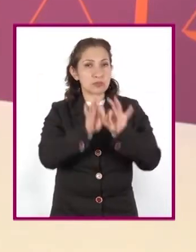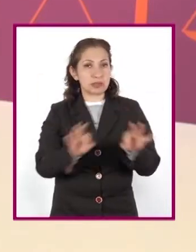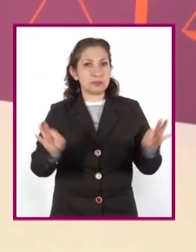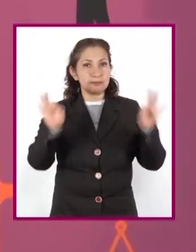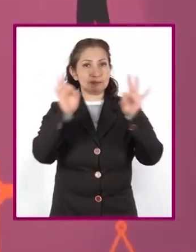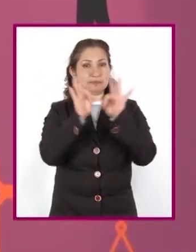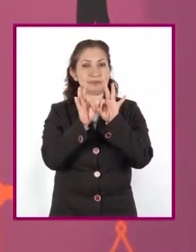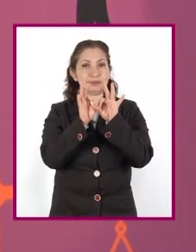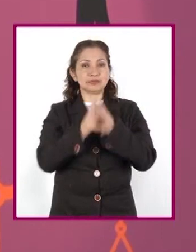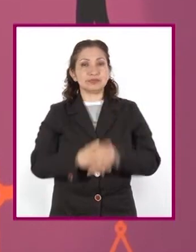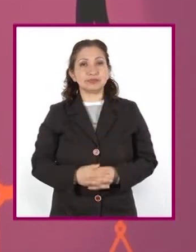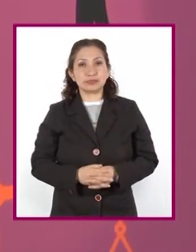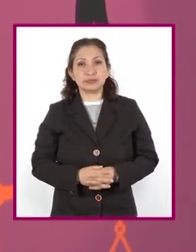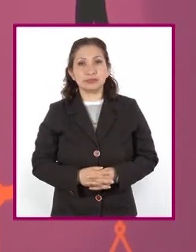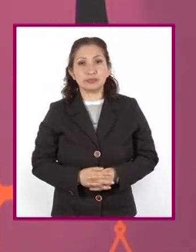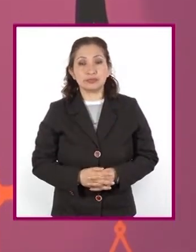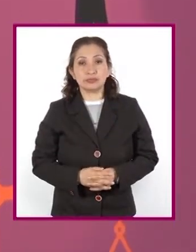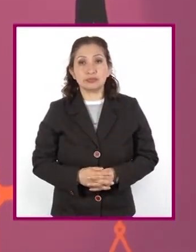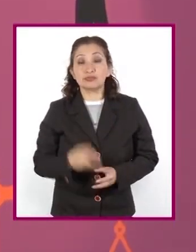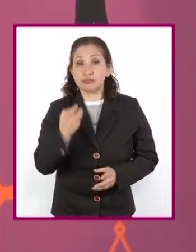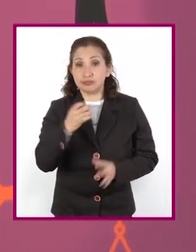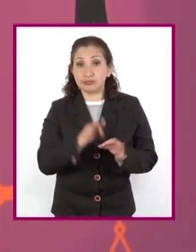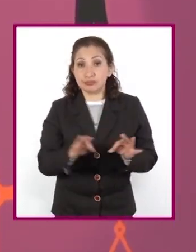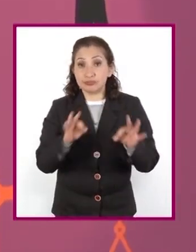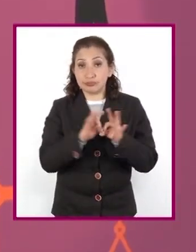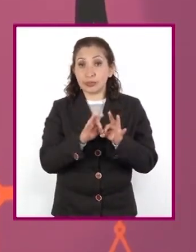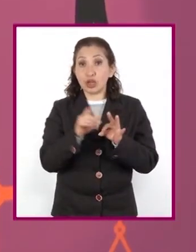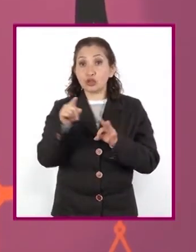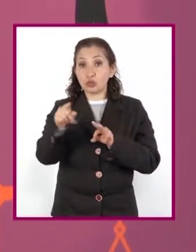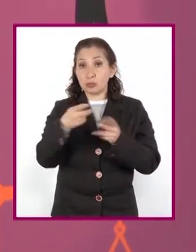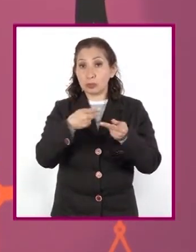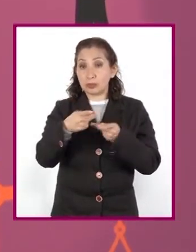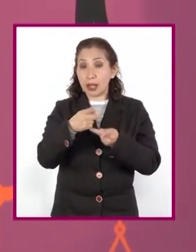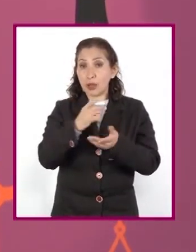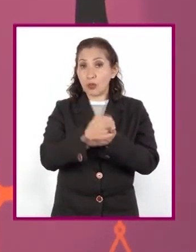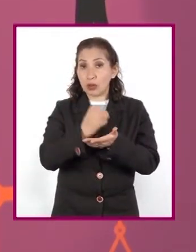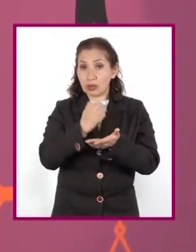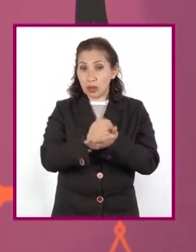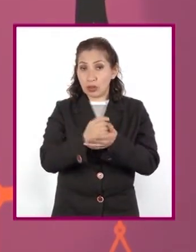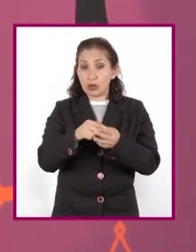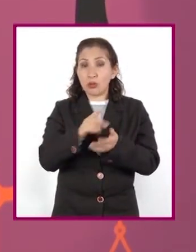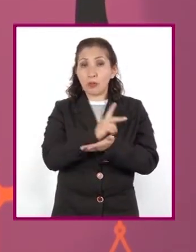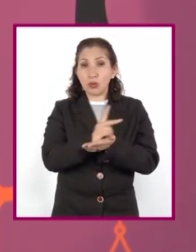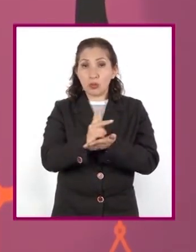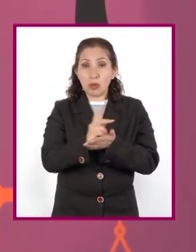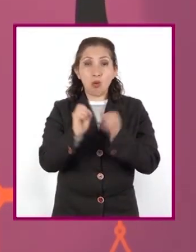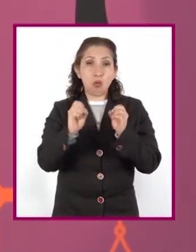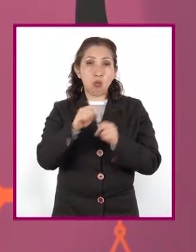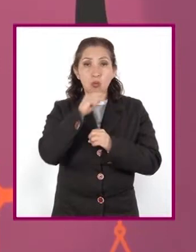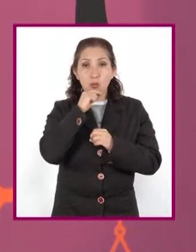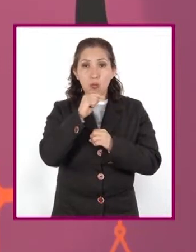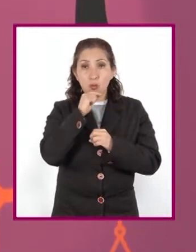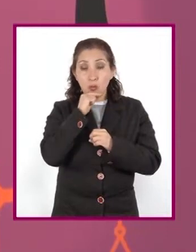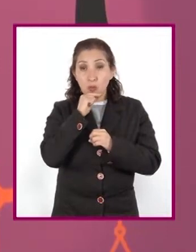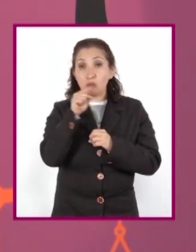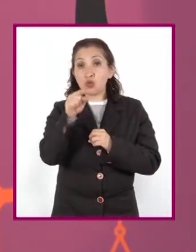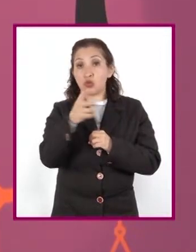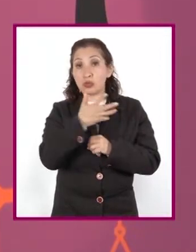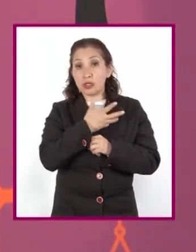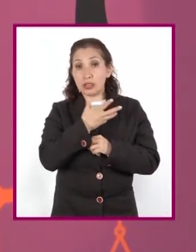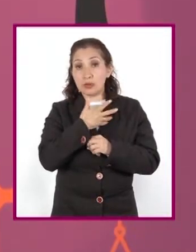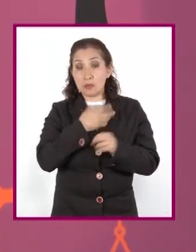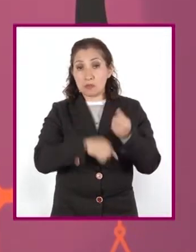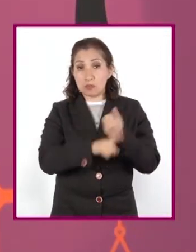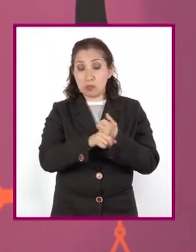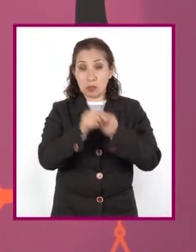interés. Es importante que tengan cerca su cuaderno de notas, bolígrafo o lápiz. Si tienen discapacidad